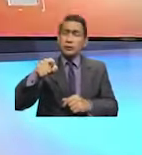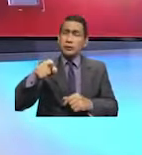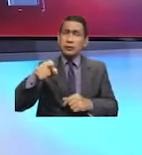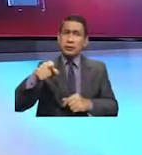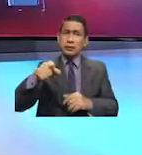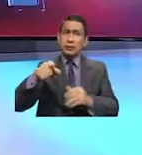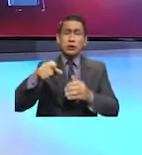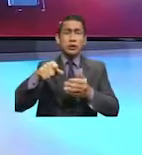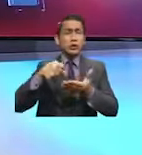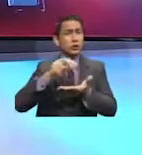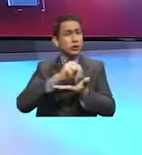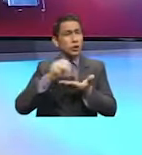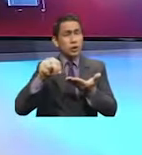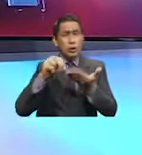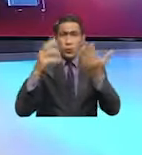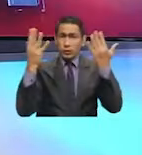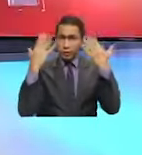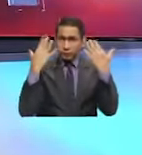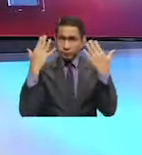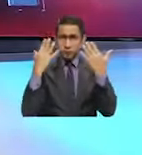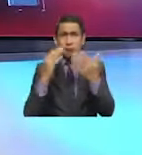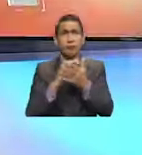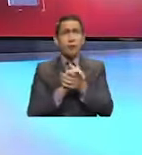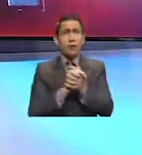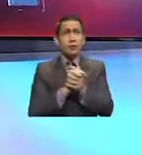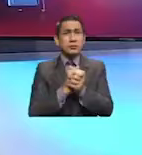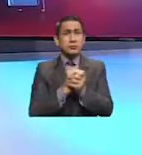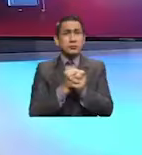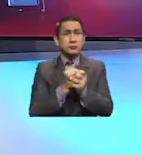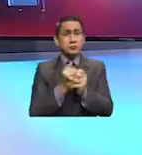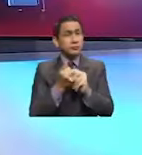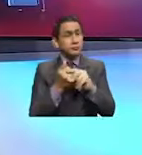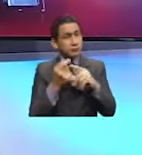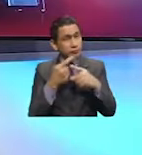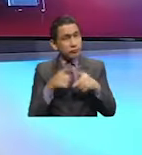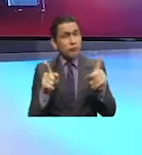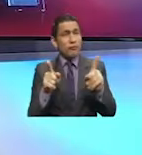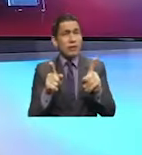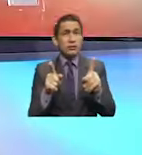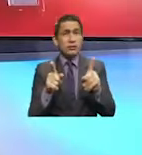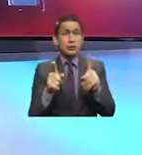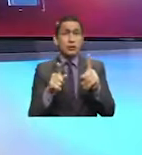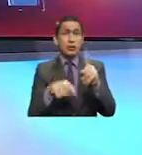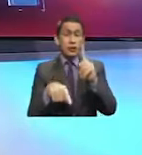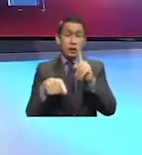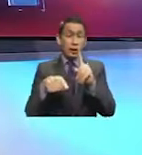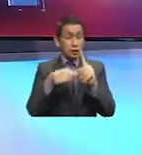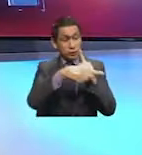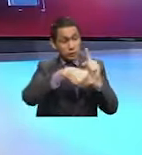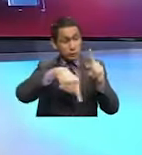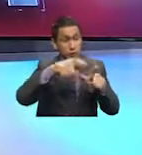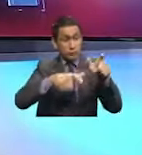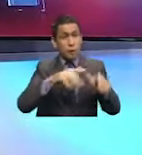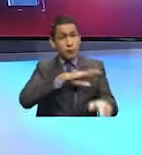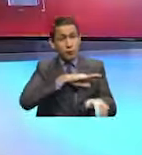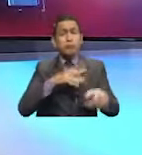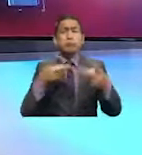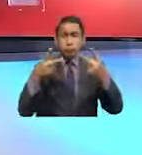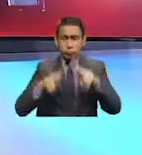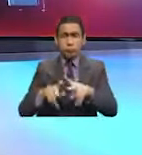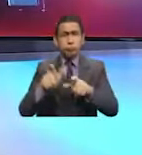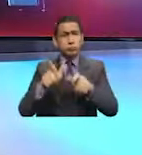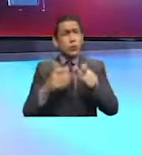del noroeste de la ciudad. Sin embargo, hay gente buena que trata de salir adelante en medio del miedo. Se lo contamos.